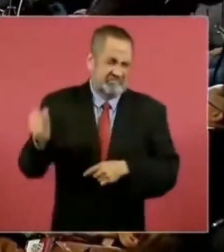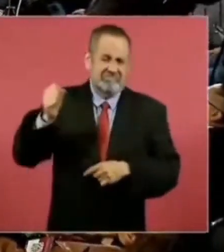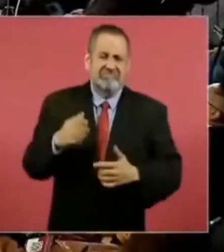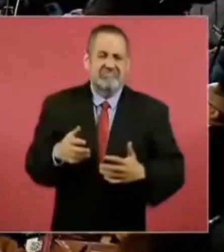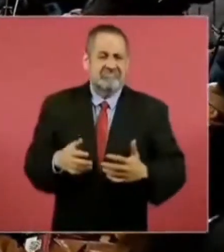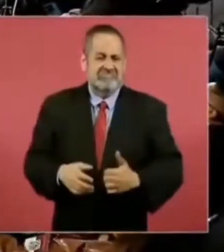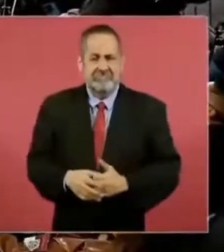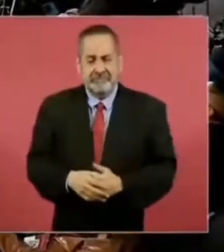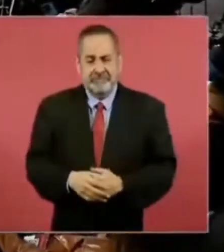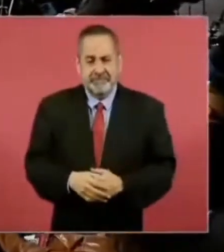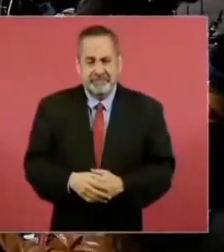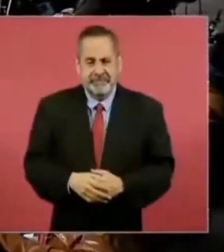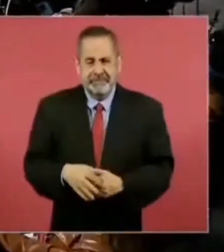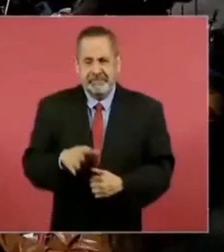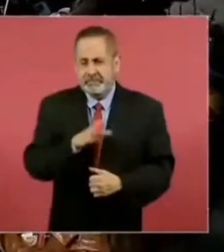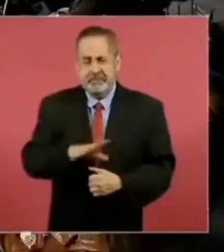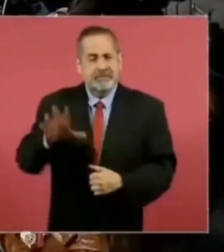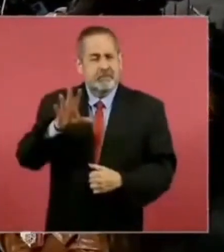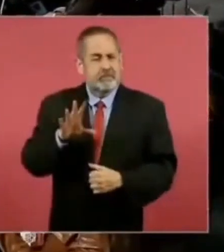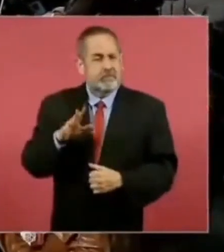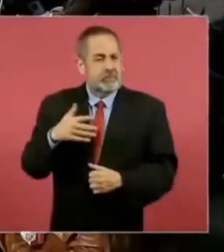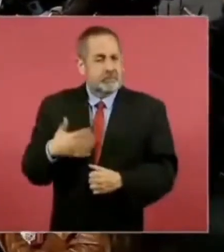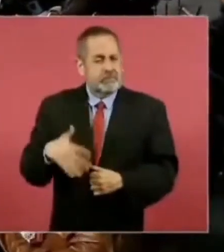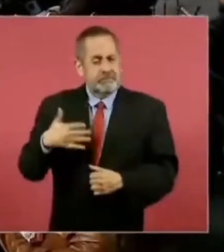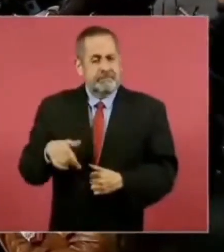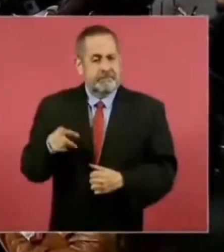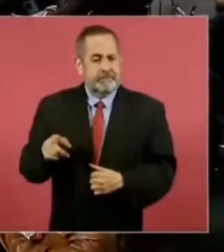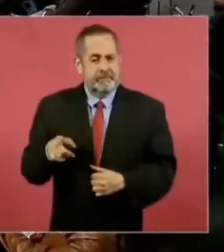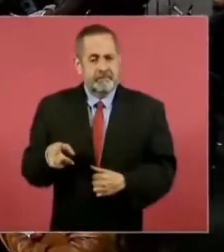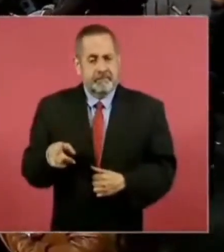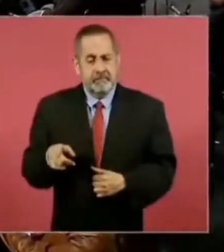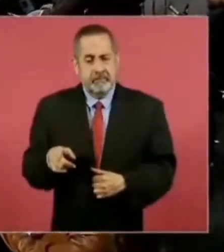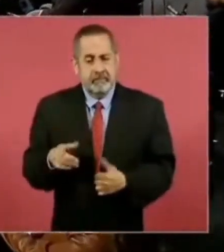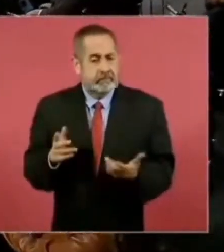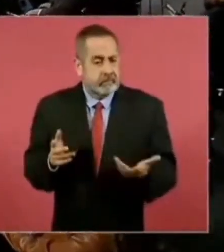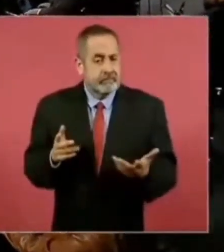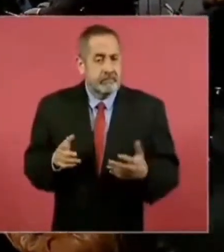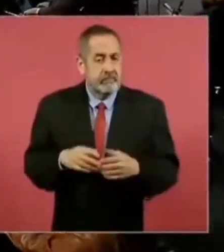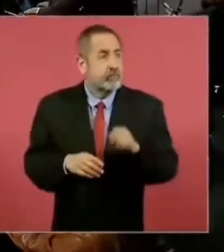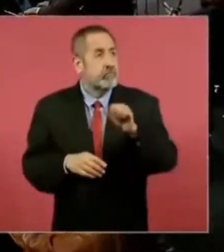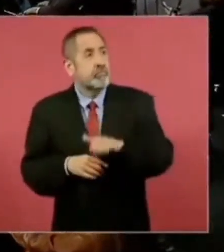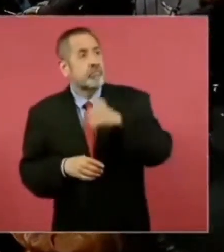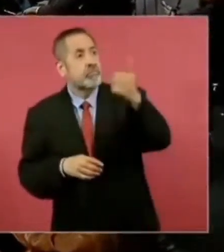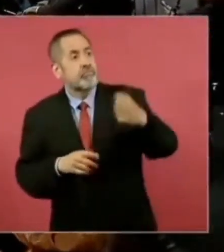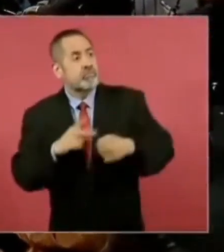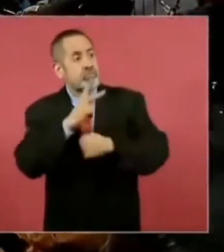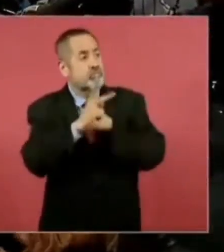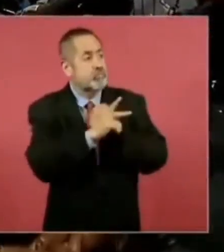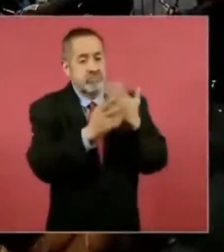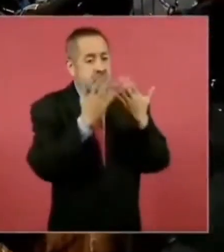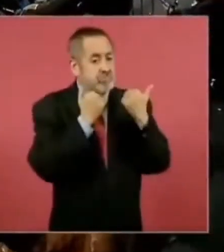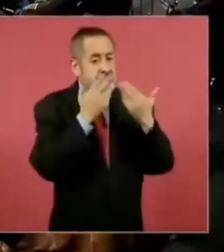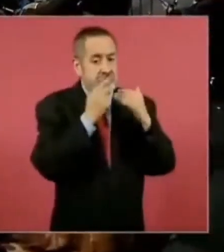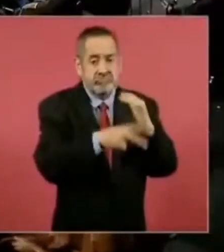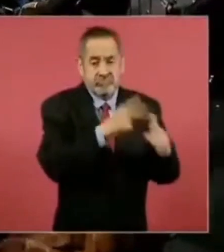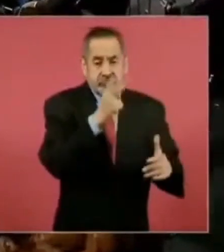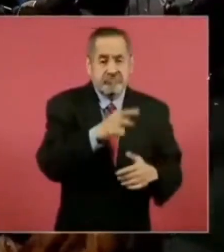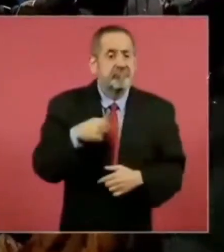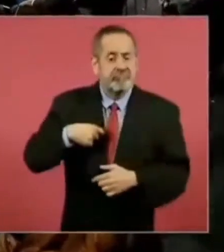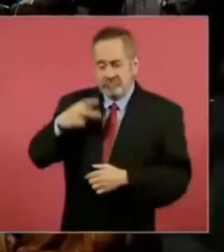son excepcionales. Eso no lo tienen en otras partes.